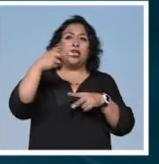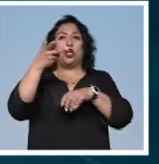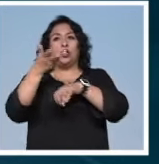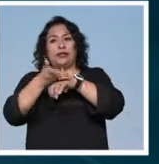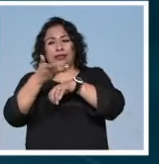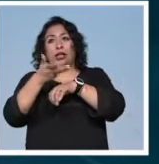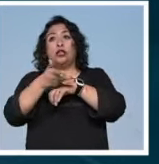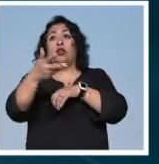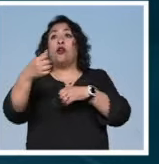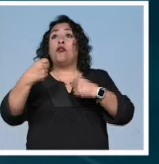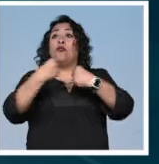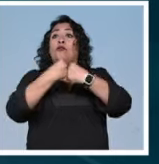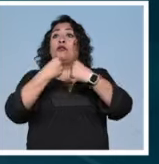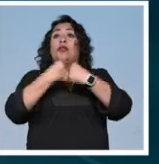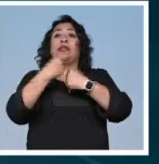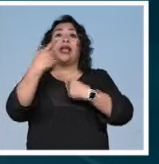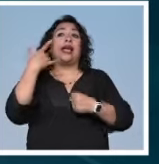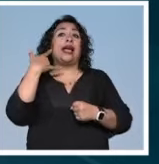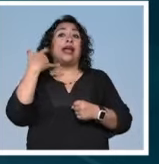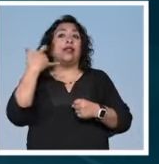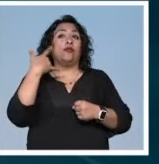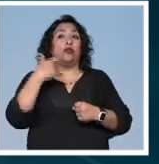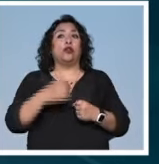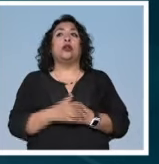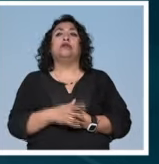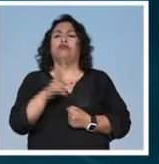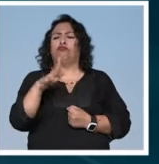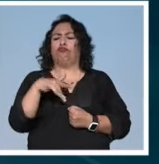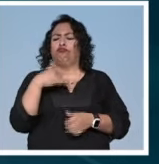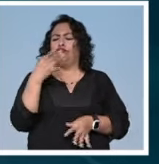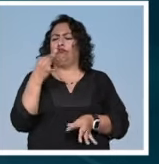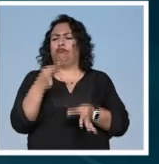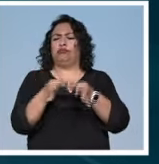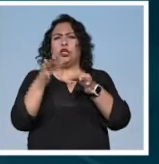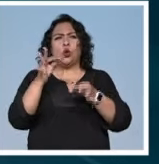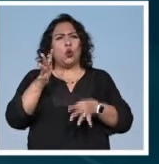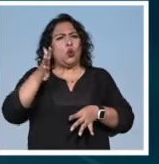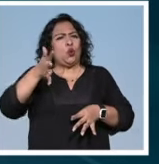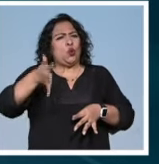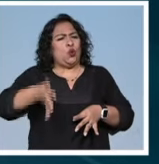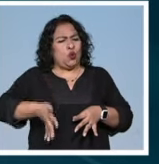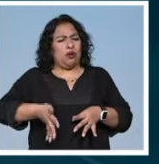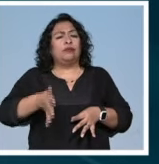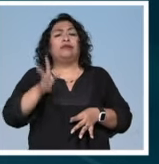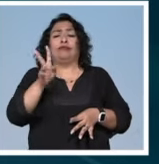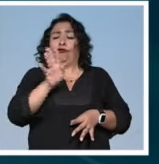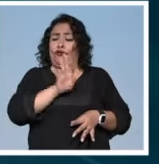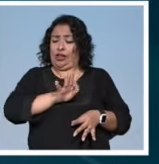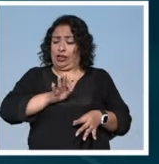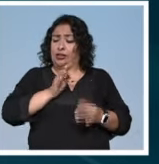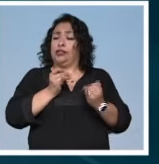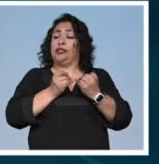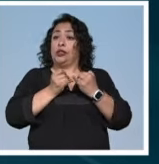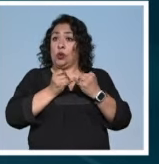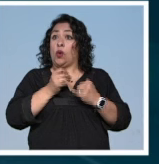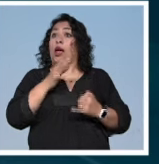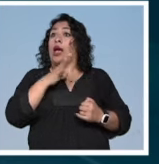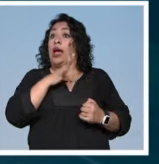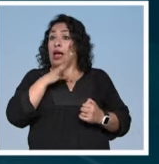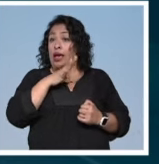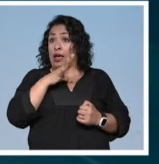en la frontera de las Californias. Nos llena de satisfacción, nos llena de orgullo y, como te decía, de felicidad poder